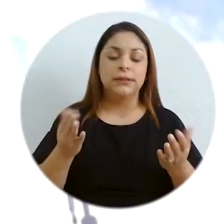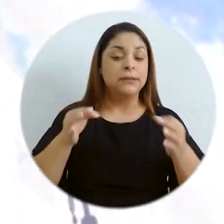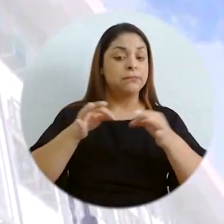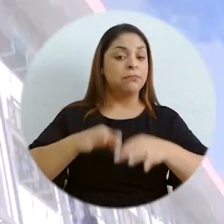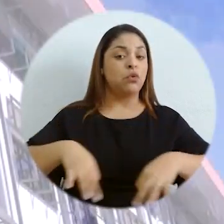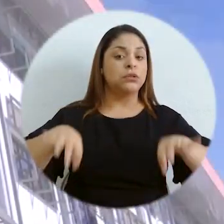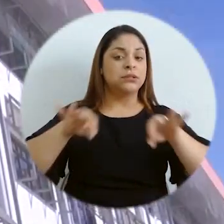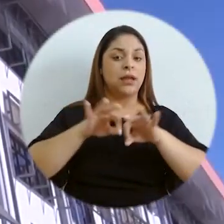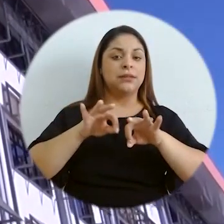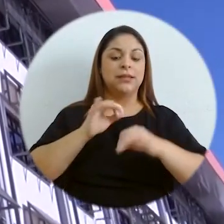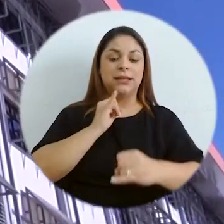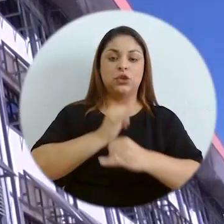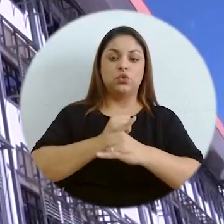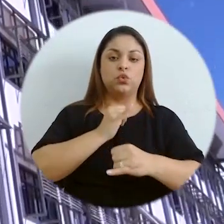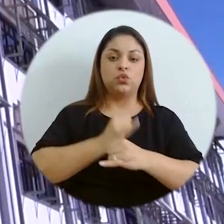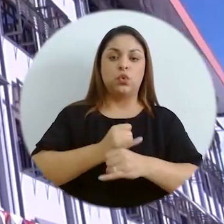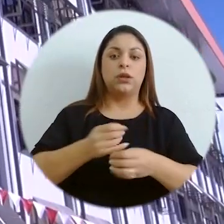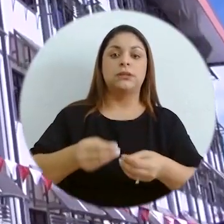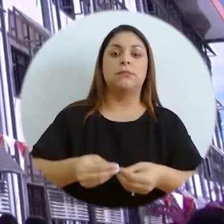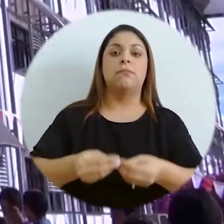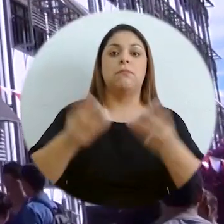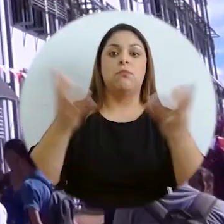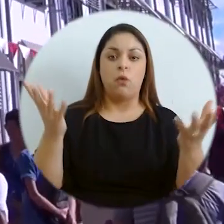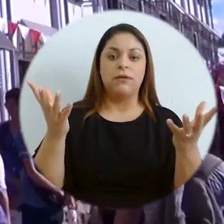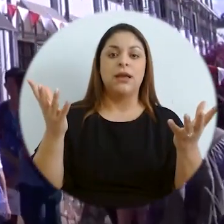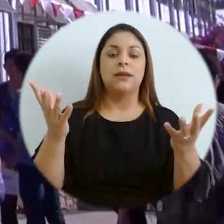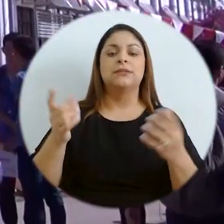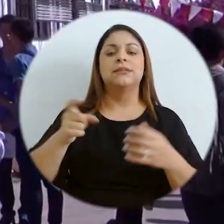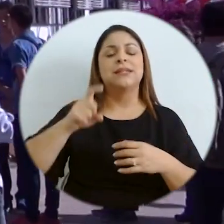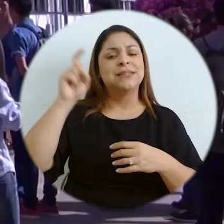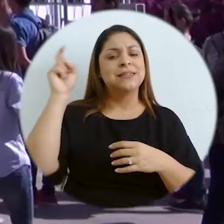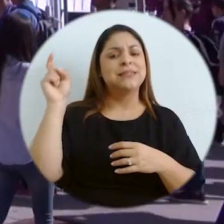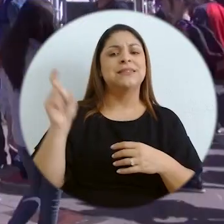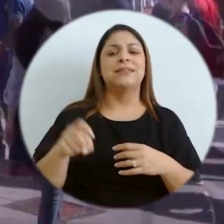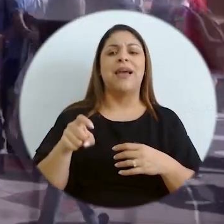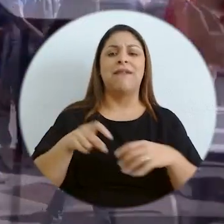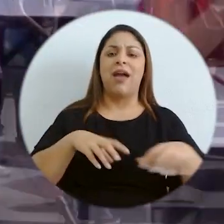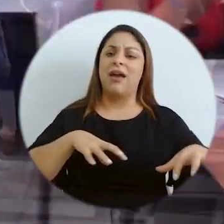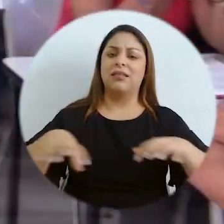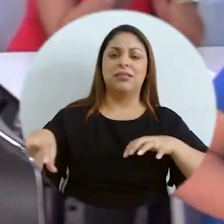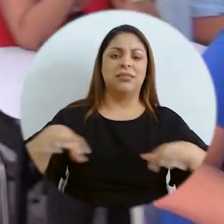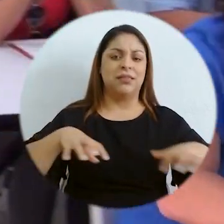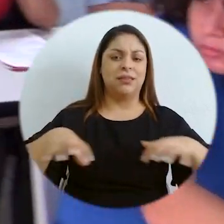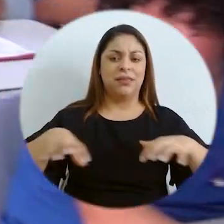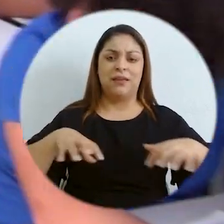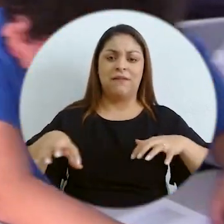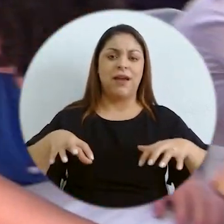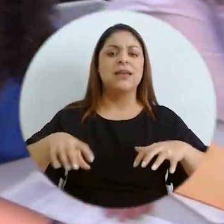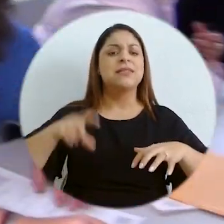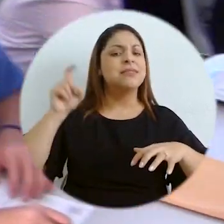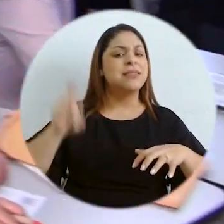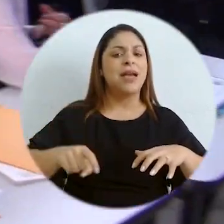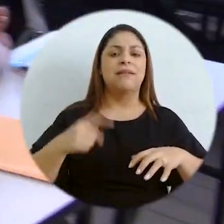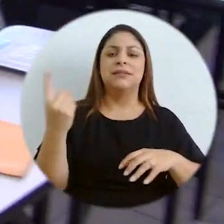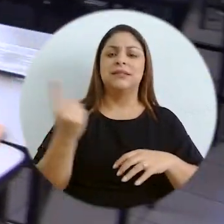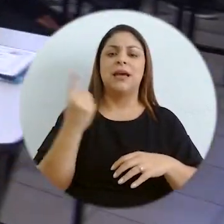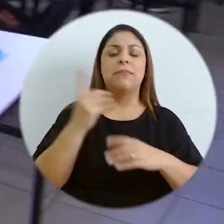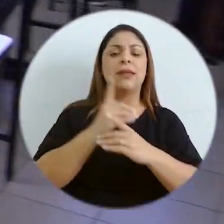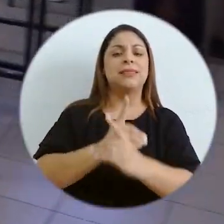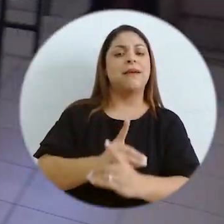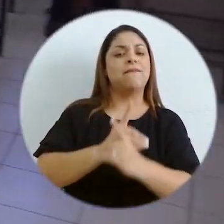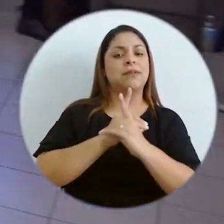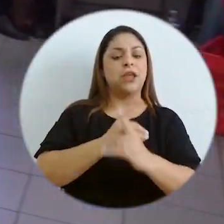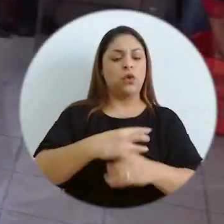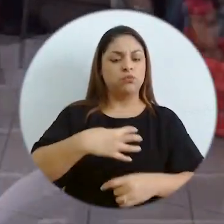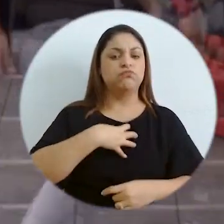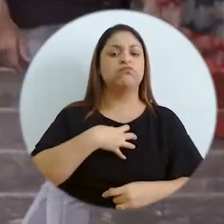importante que las instituciones públicas salgan proactivamente, no cuando las atacan, sino incluso antes de que las ataquen o que las cuestionen, a